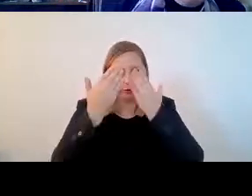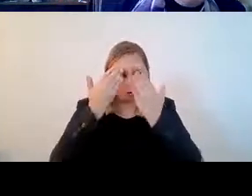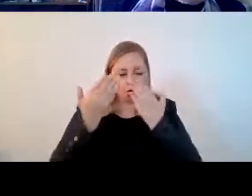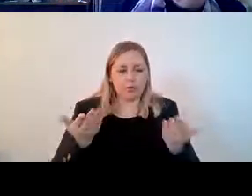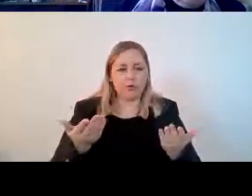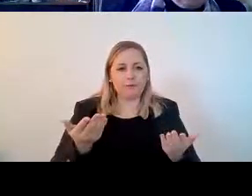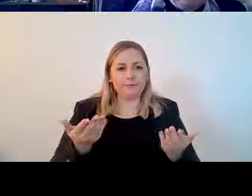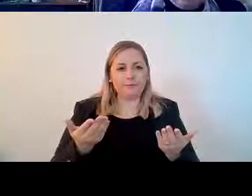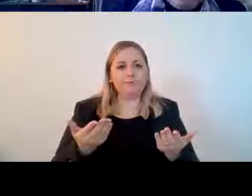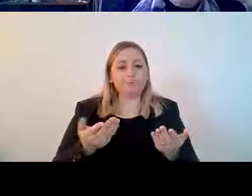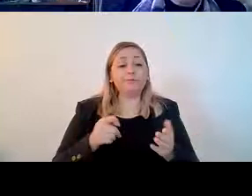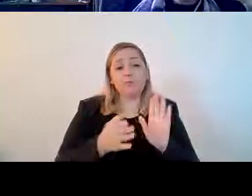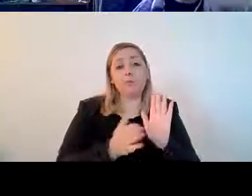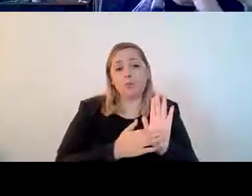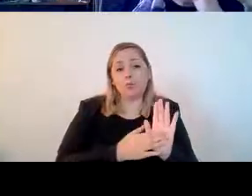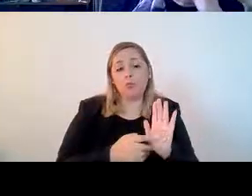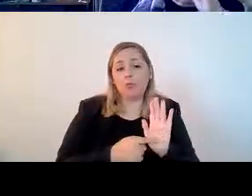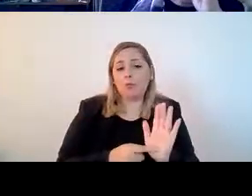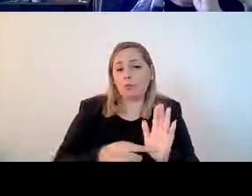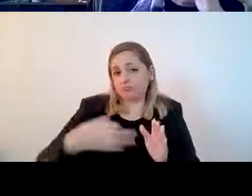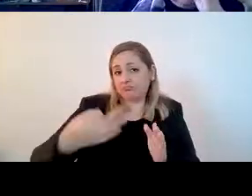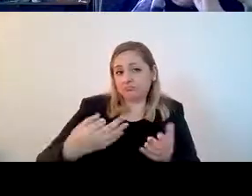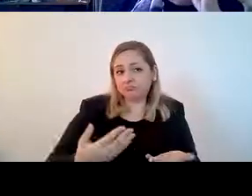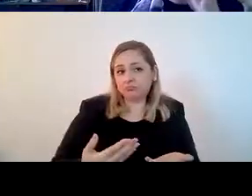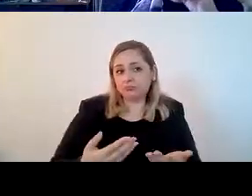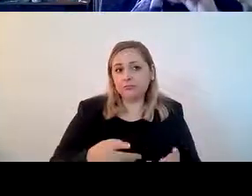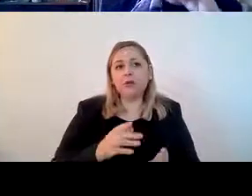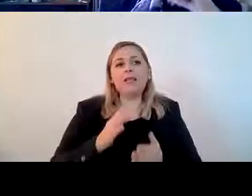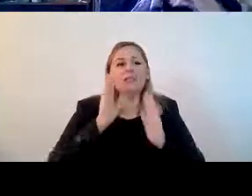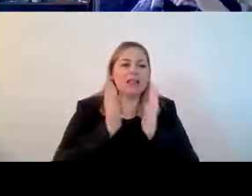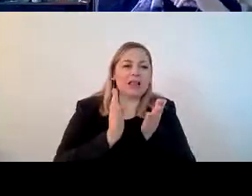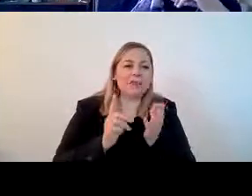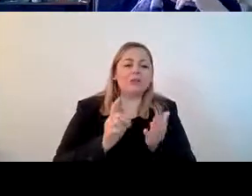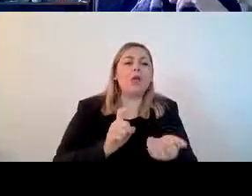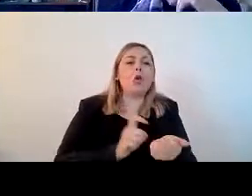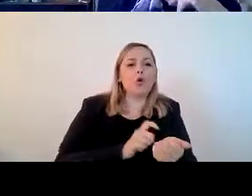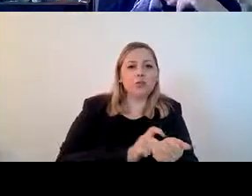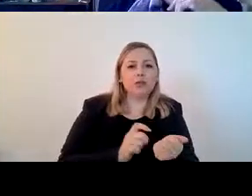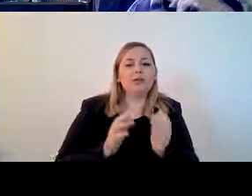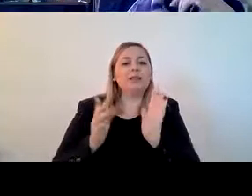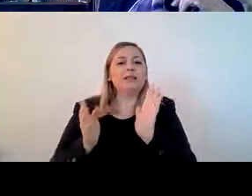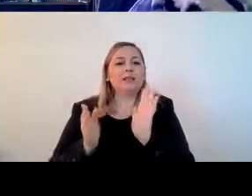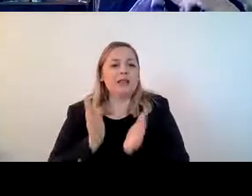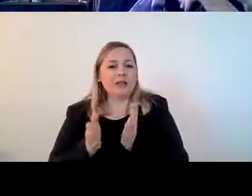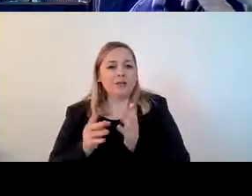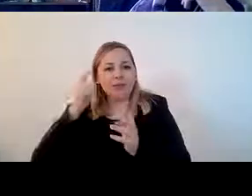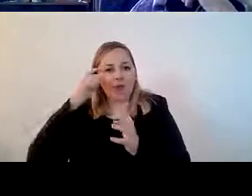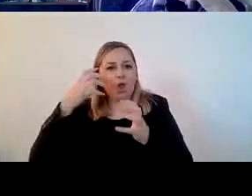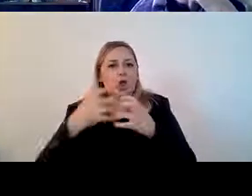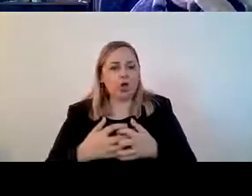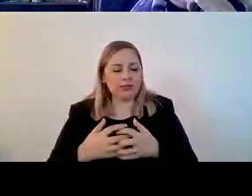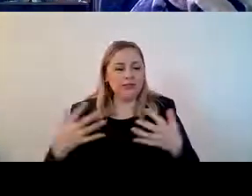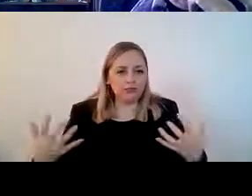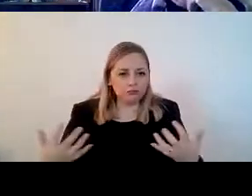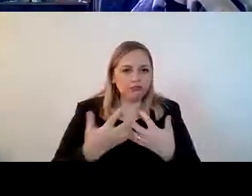que han probado ser muy efectivos. Tenemos terapias conductuales y terapias cognitivas. Generalmente se